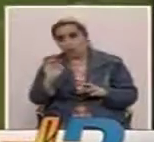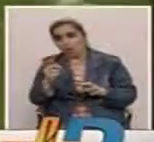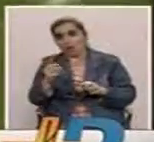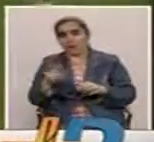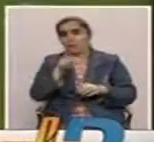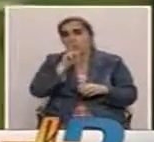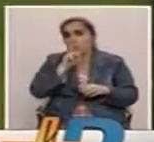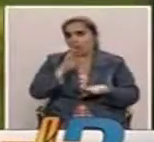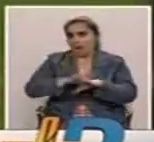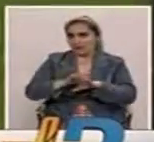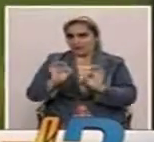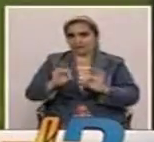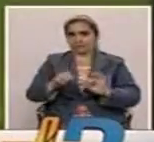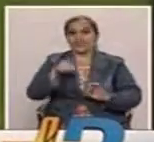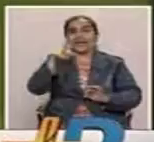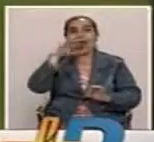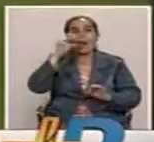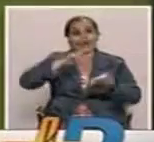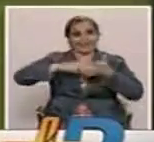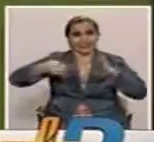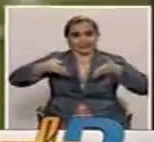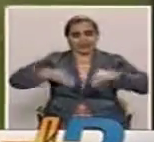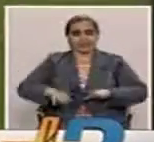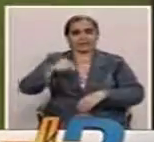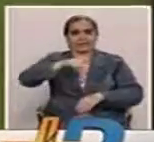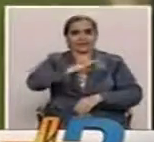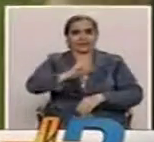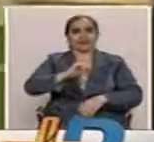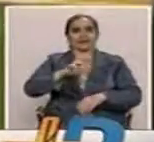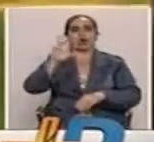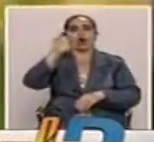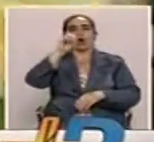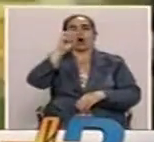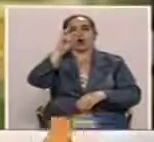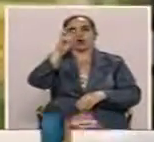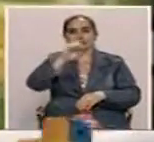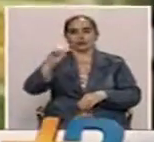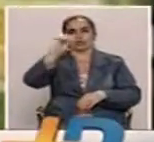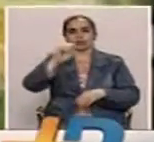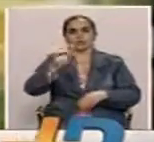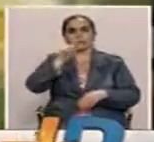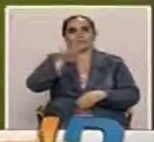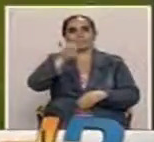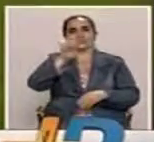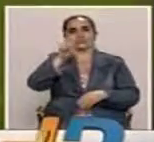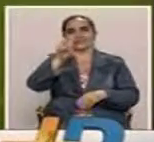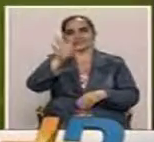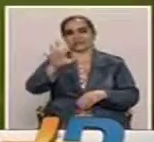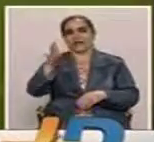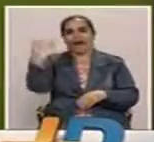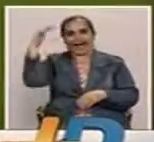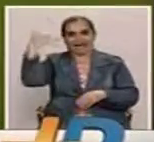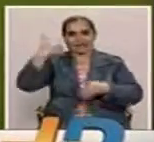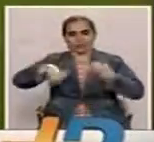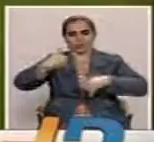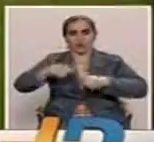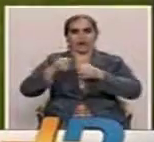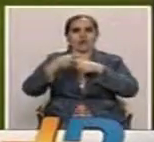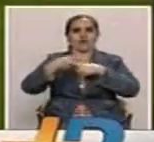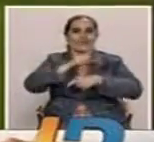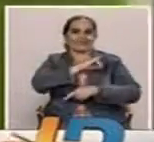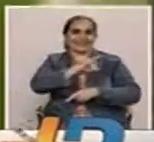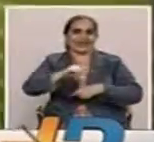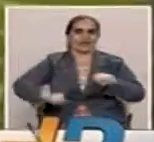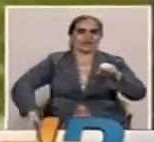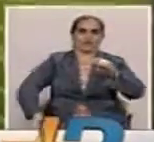El Willy Rodríguez nació en Cali el 8 de octubre de 1975. Fue un destacado delantero del Deportivo Cali en los años